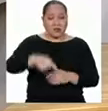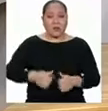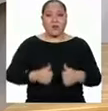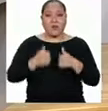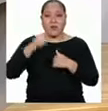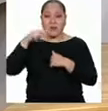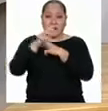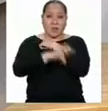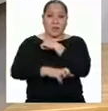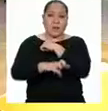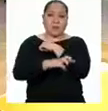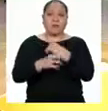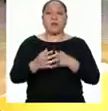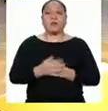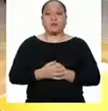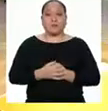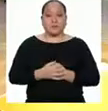en nuestro país.